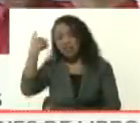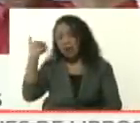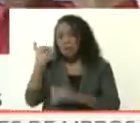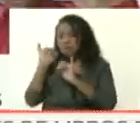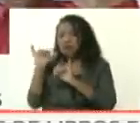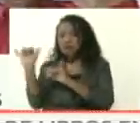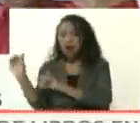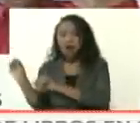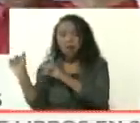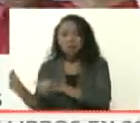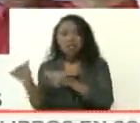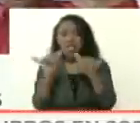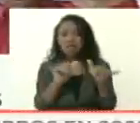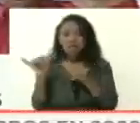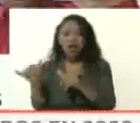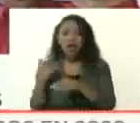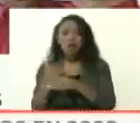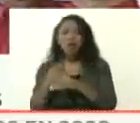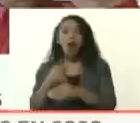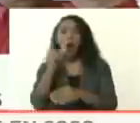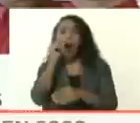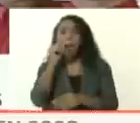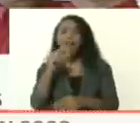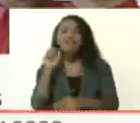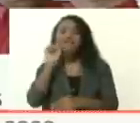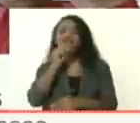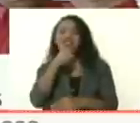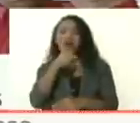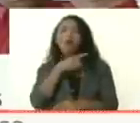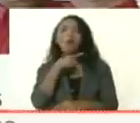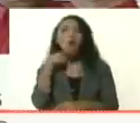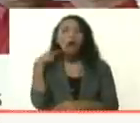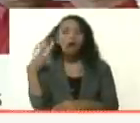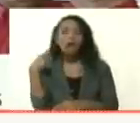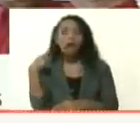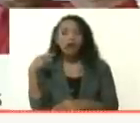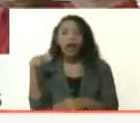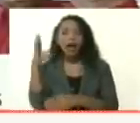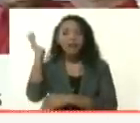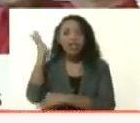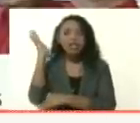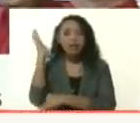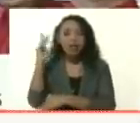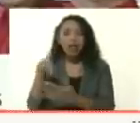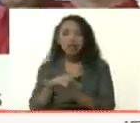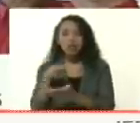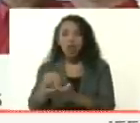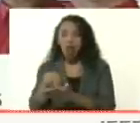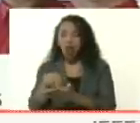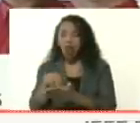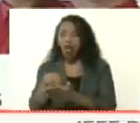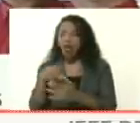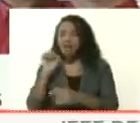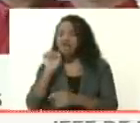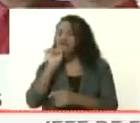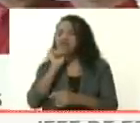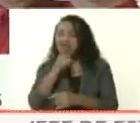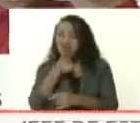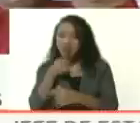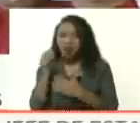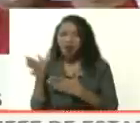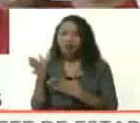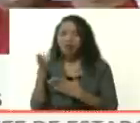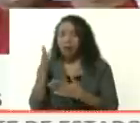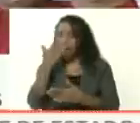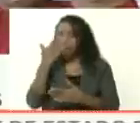ideas que tiene Ramos Aluc, igualitas, no cambian. Una estructura mental vieja,